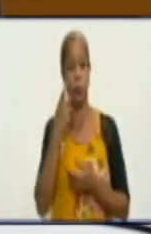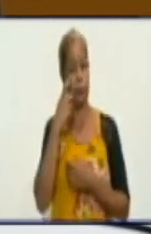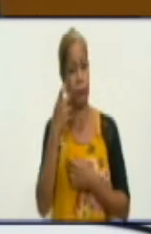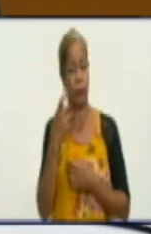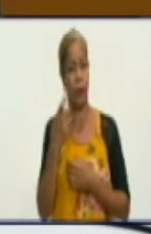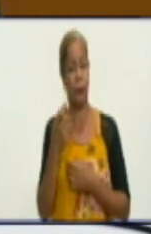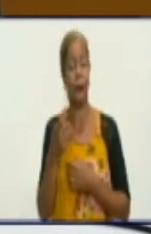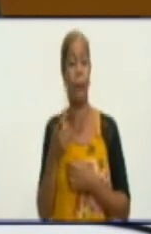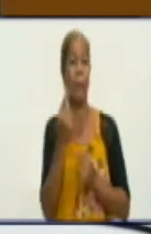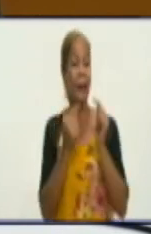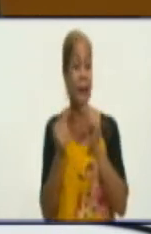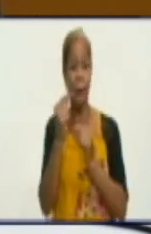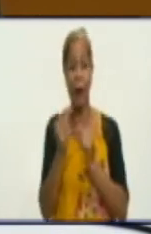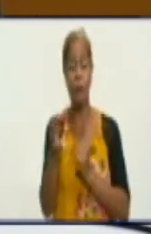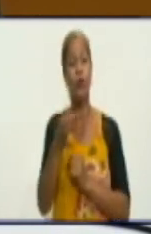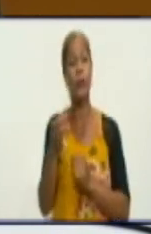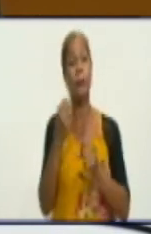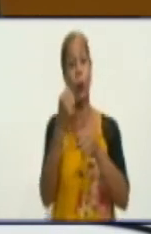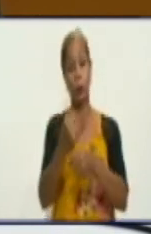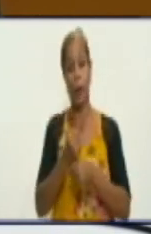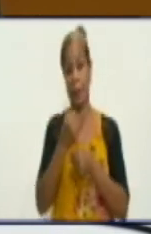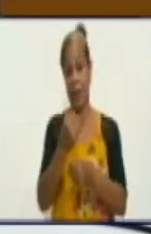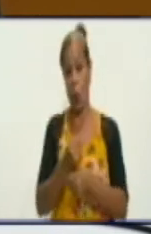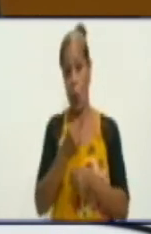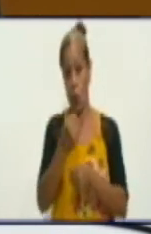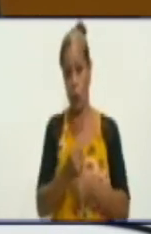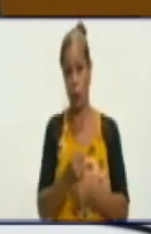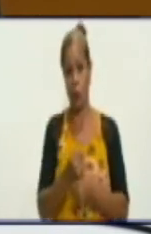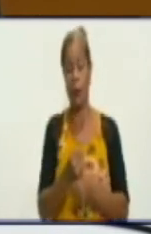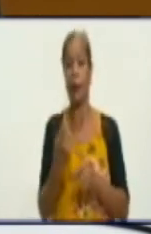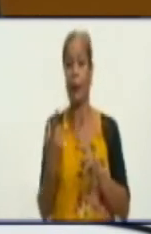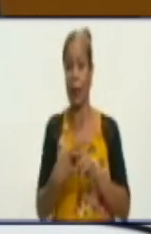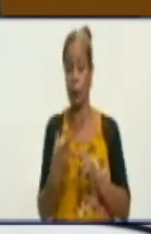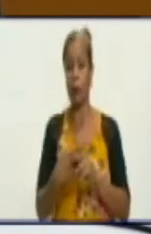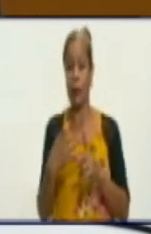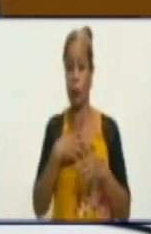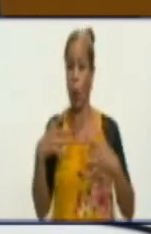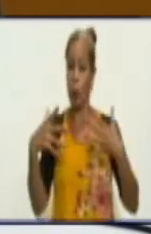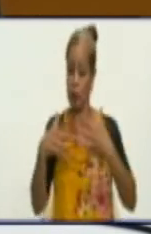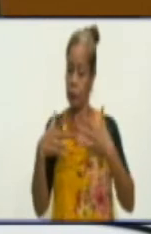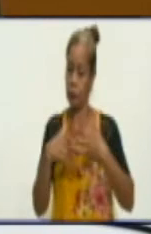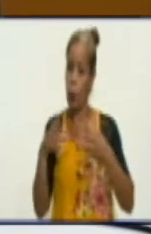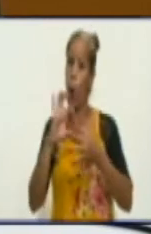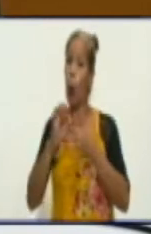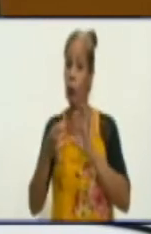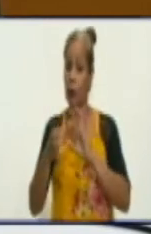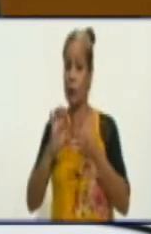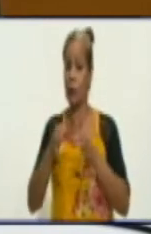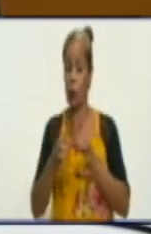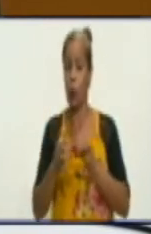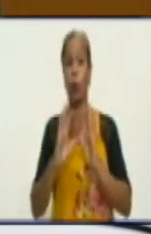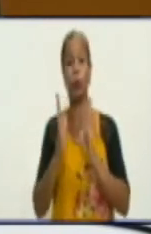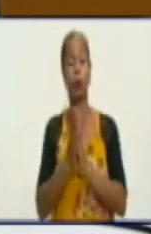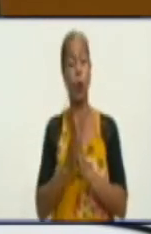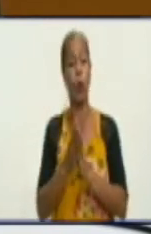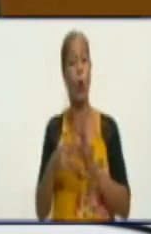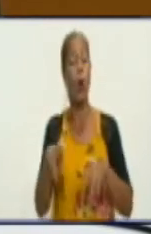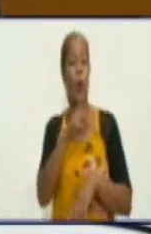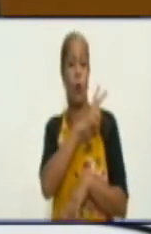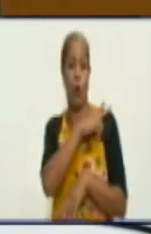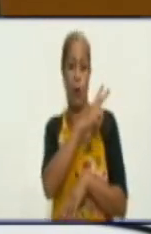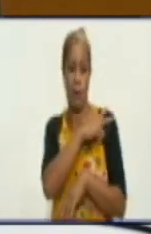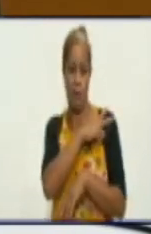municipio de Pilón, donde hemos tenido una coordinación permanente con los factores de este municipio para poder